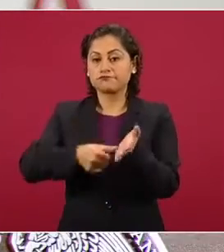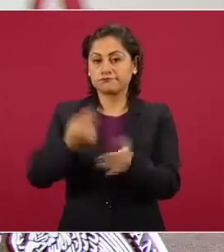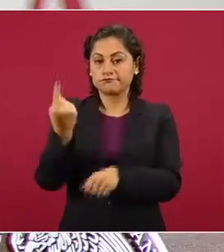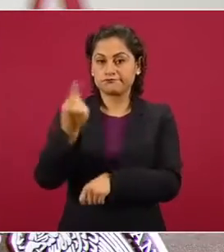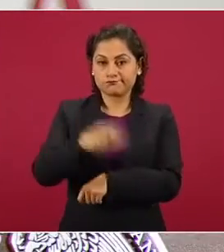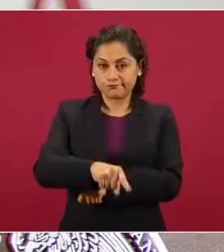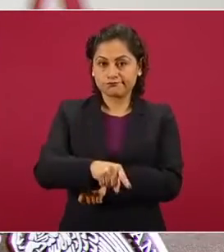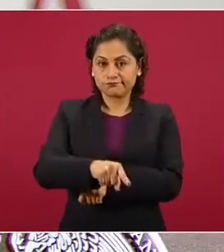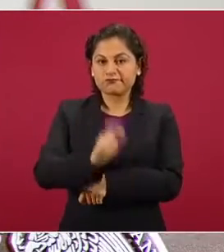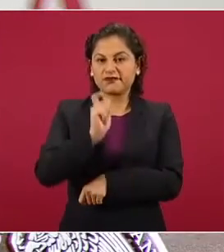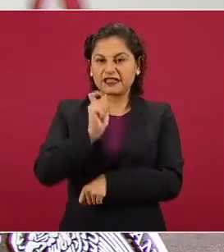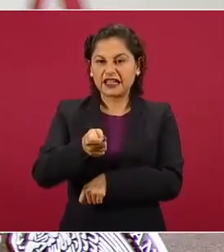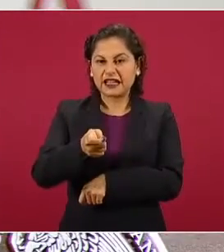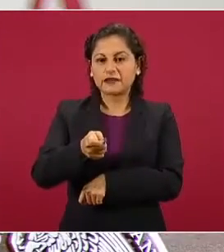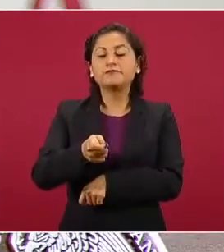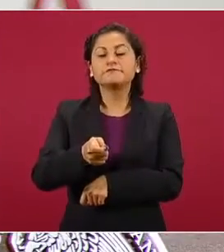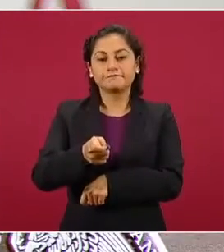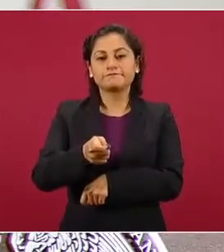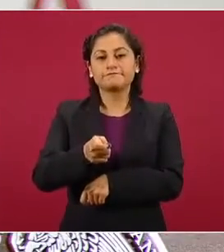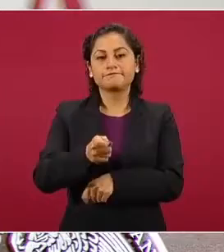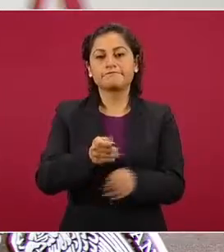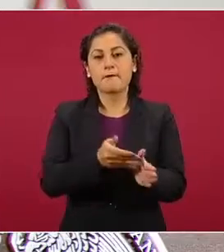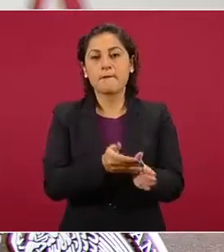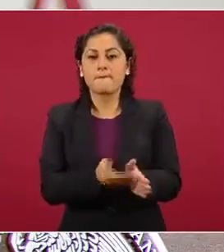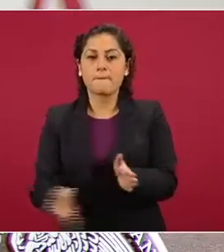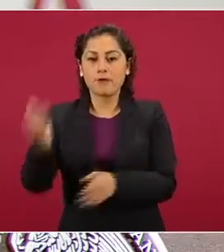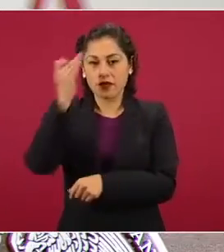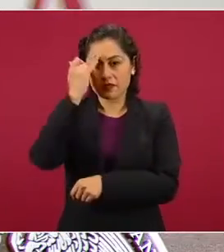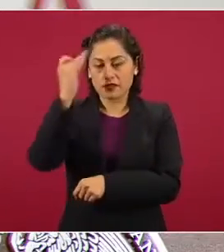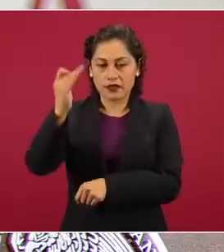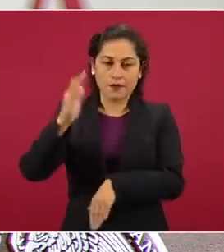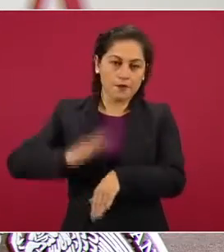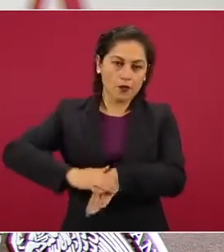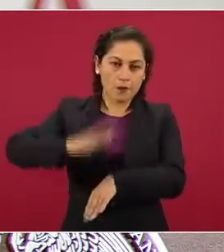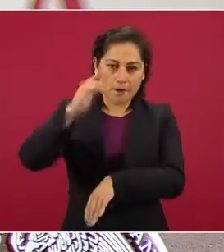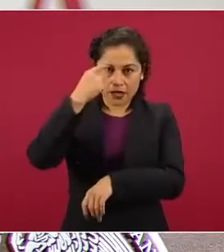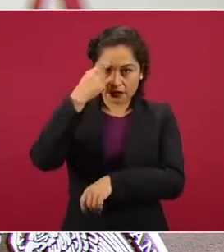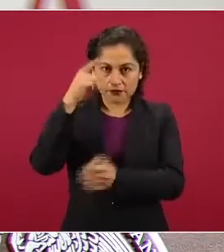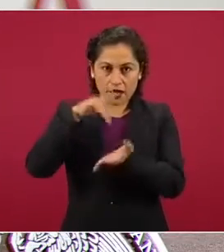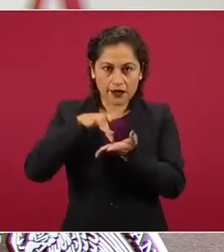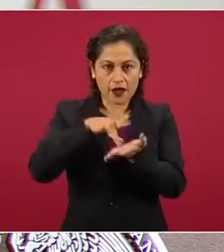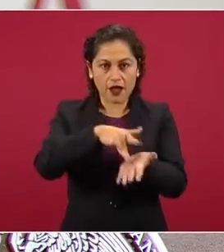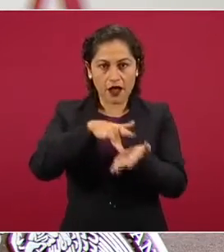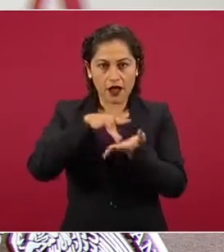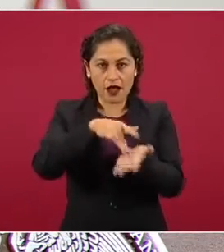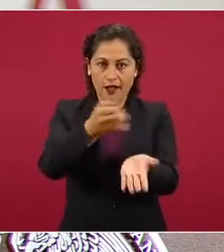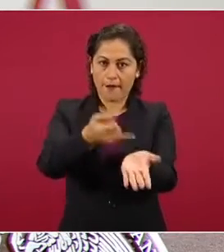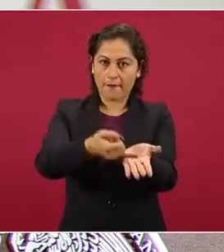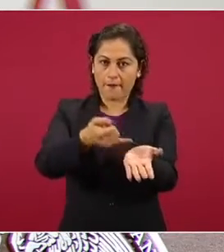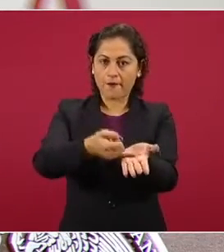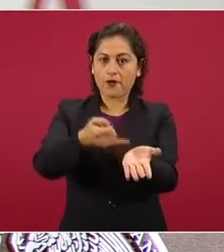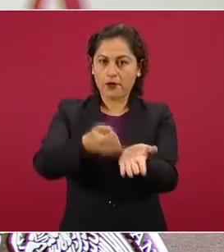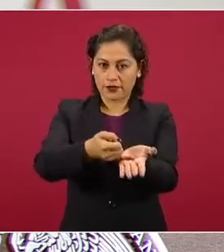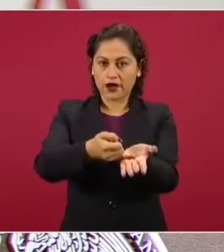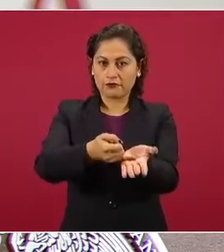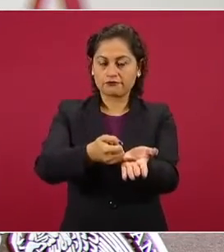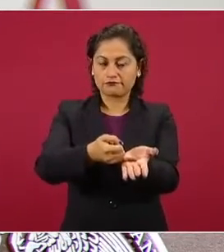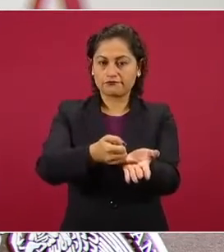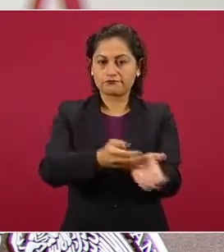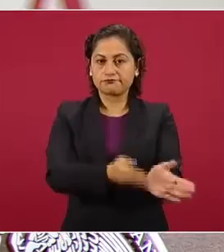decreto que extienda la vigencia de estos estímulos fiscales hasta el